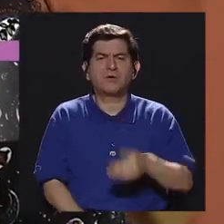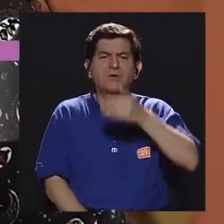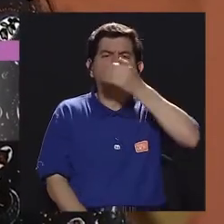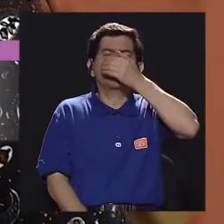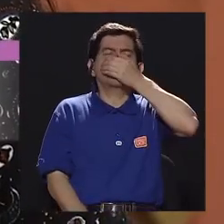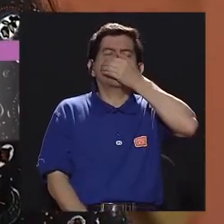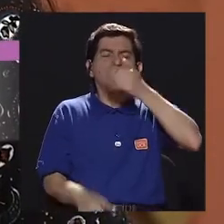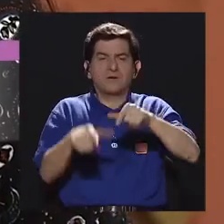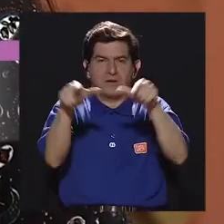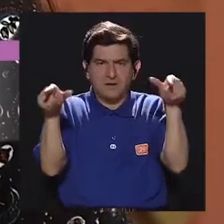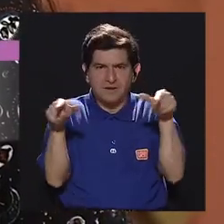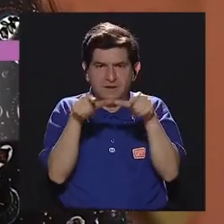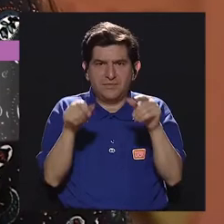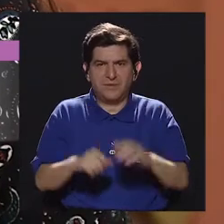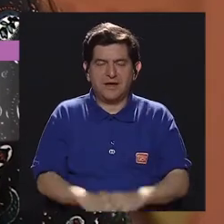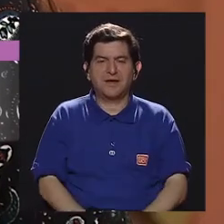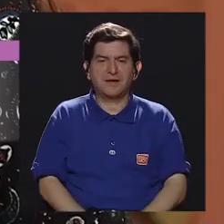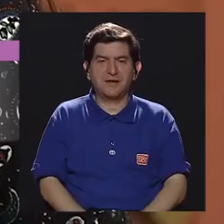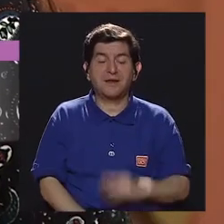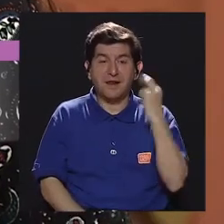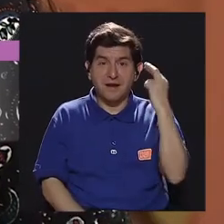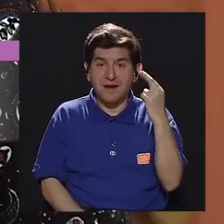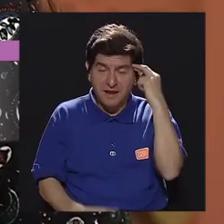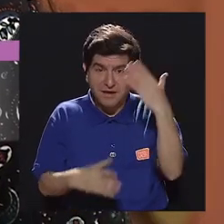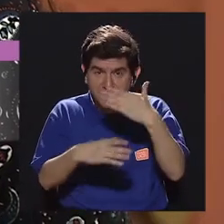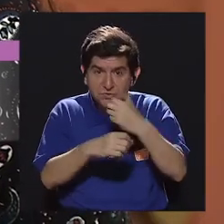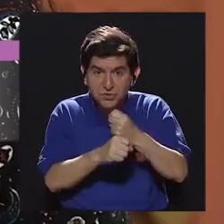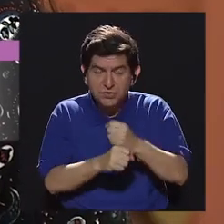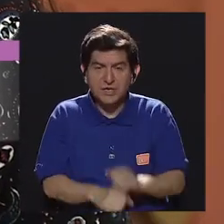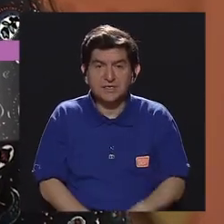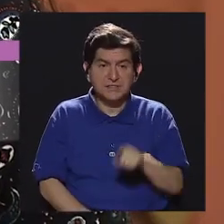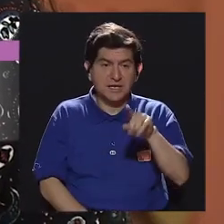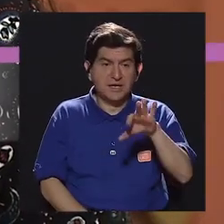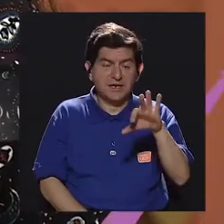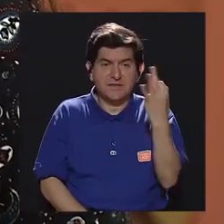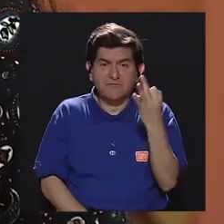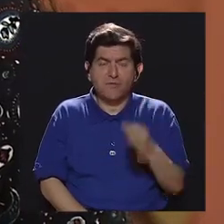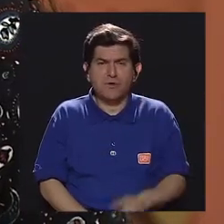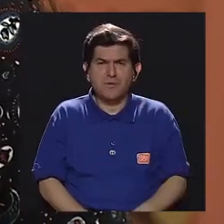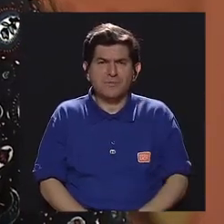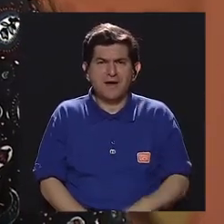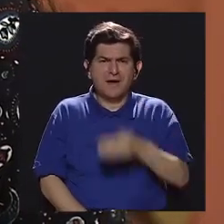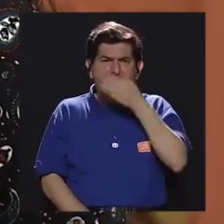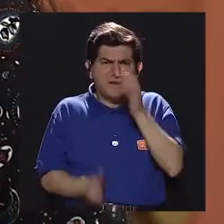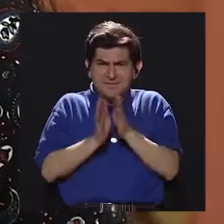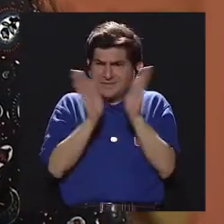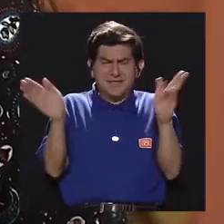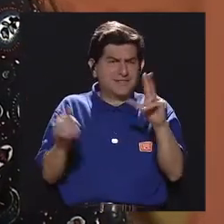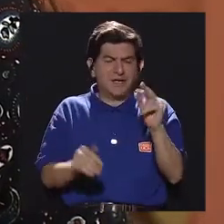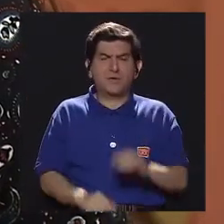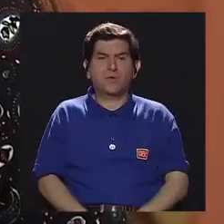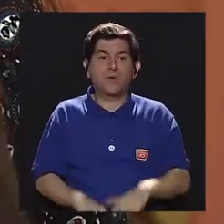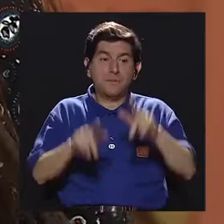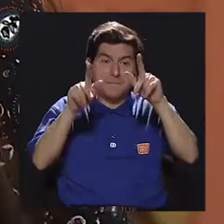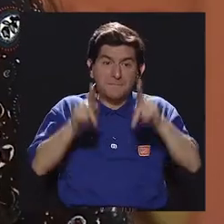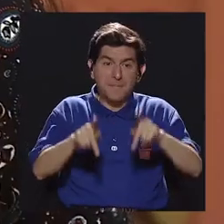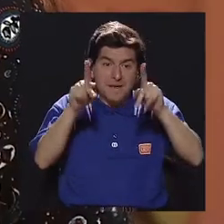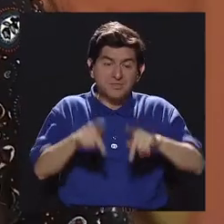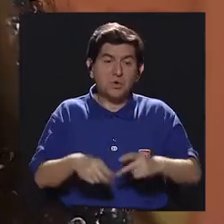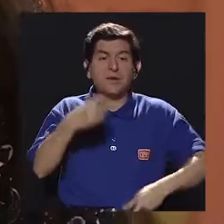local. Realmente la justificación para hacerlo bajo anestesia general sería que el paciente tuviera algún